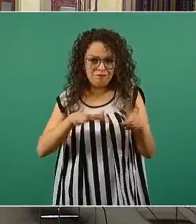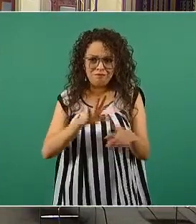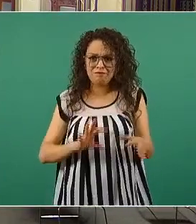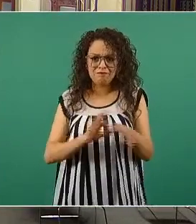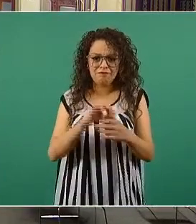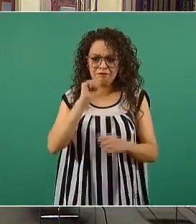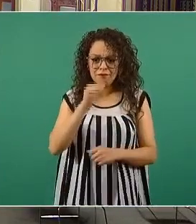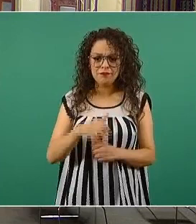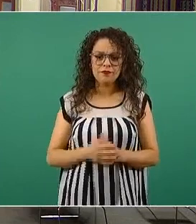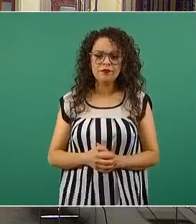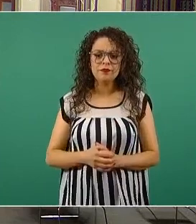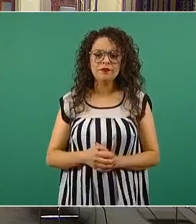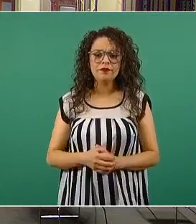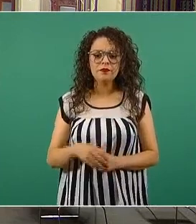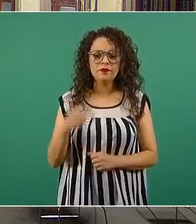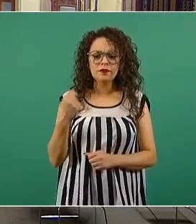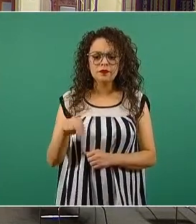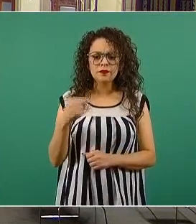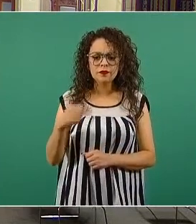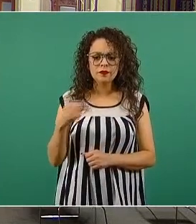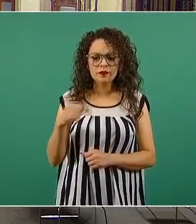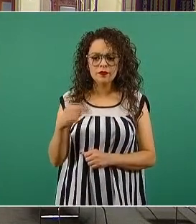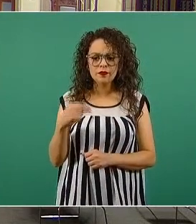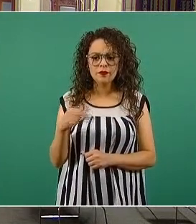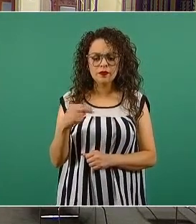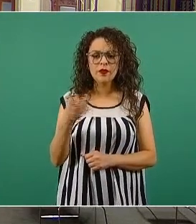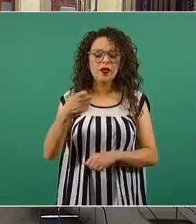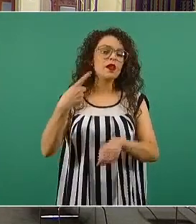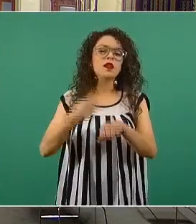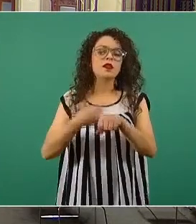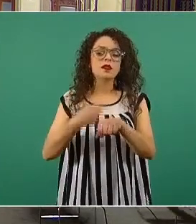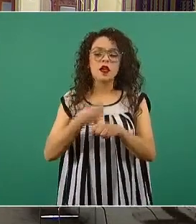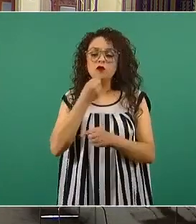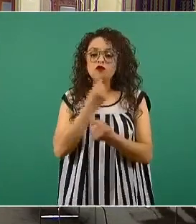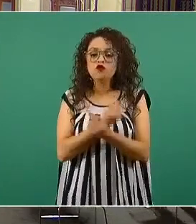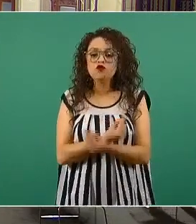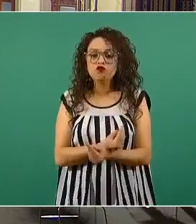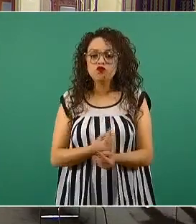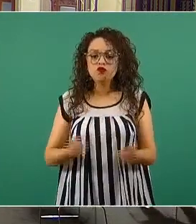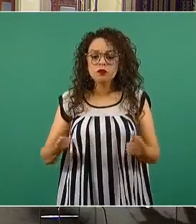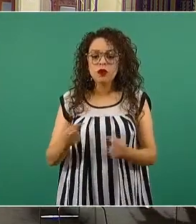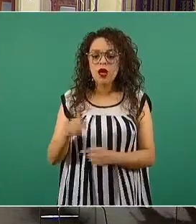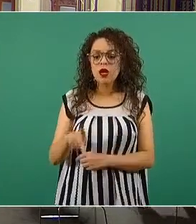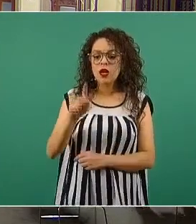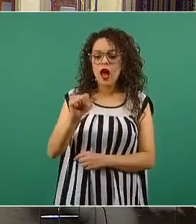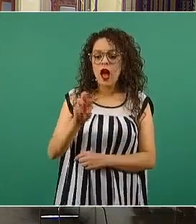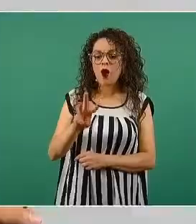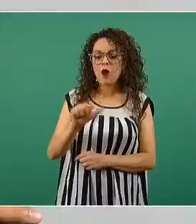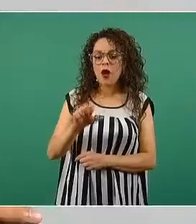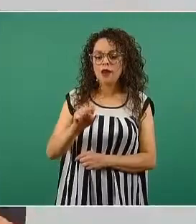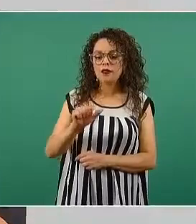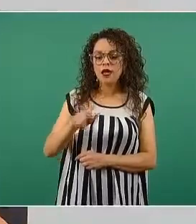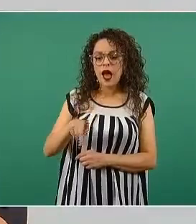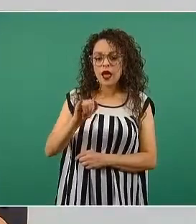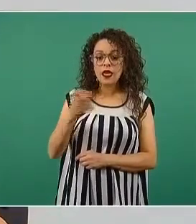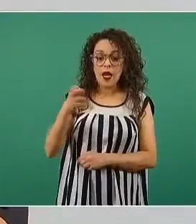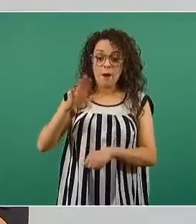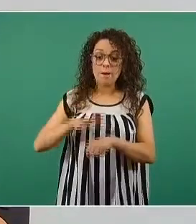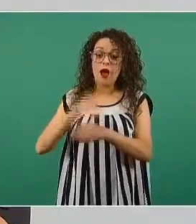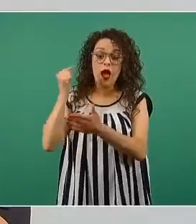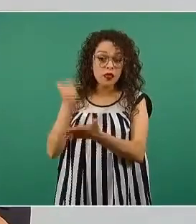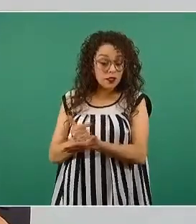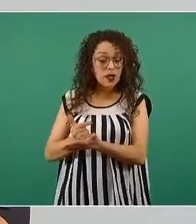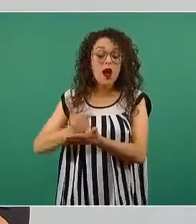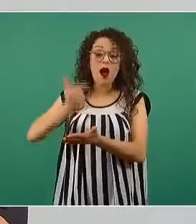multiinflamatorio sistémico, que es muy parecido a una enfermedad que se da en niños muy chiquitos, que se llama enfermedad de Kawasaki. Pero es más grave, es más